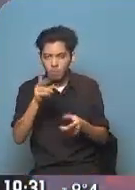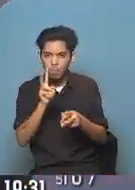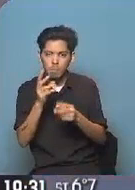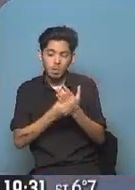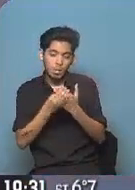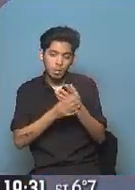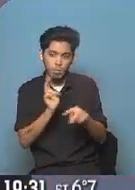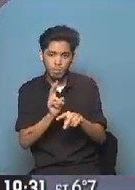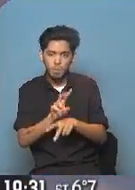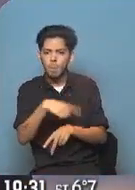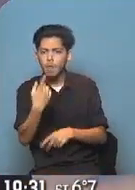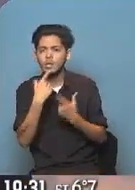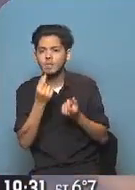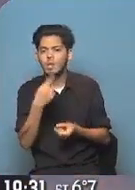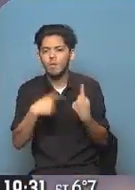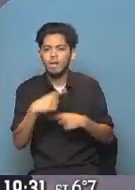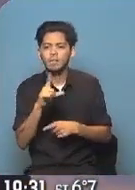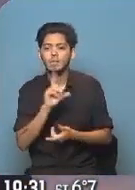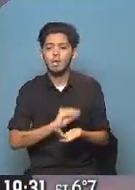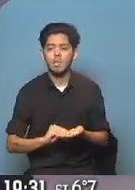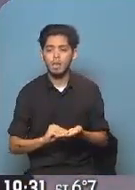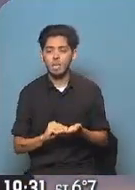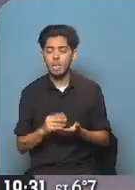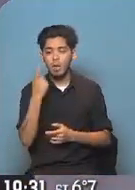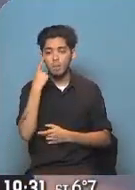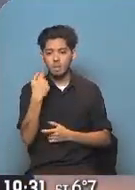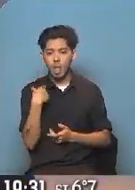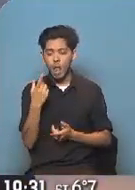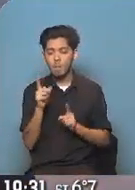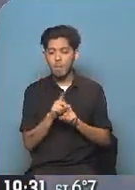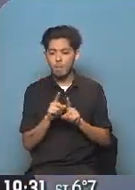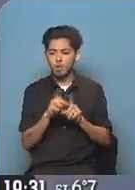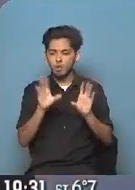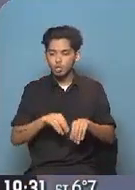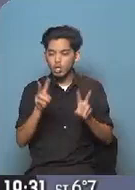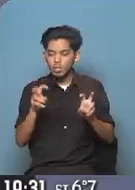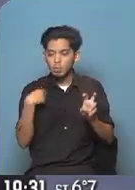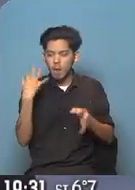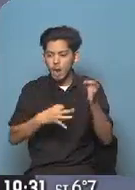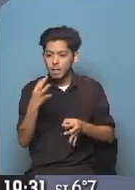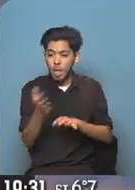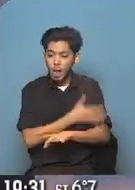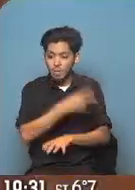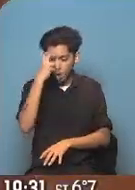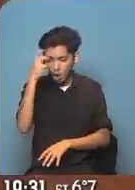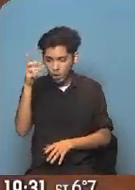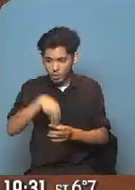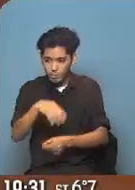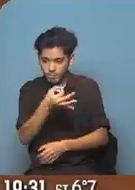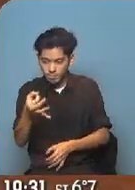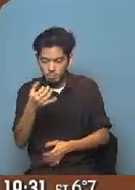hemos escuchado de varios legisladores de la oposición de distintos partidos es que todo esto tendría que haber sido analizado por el congreso no